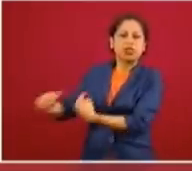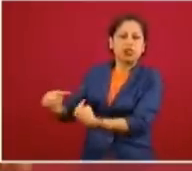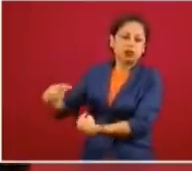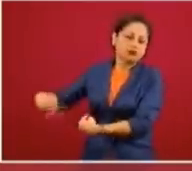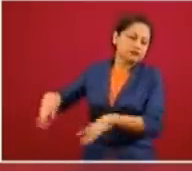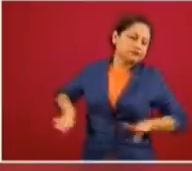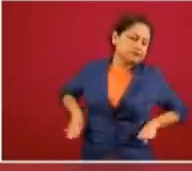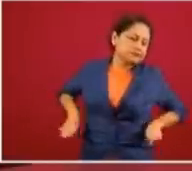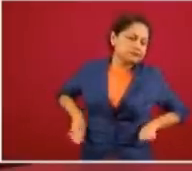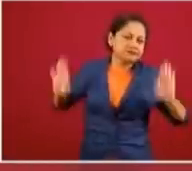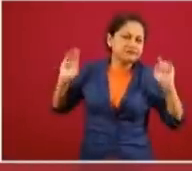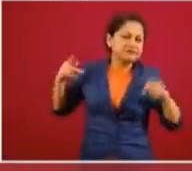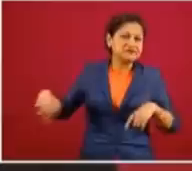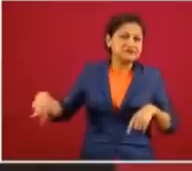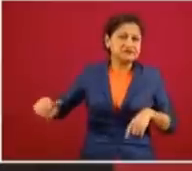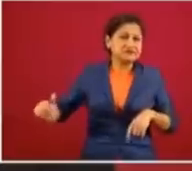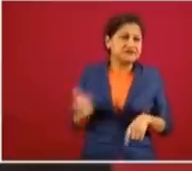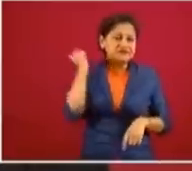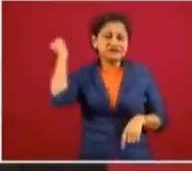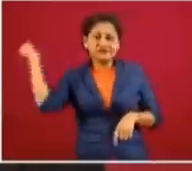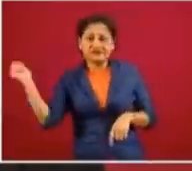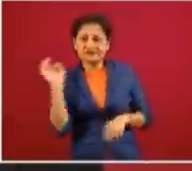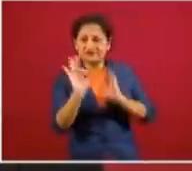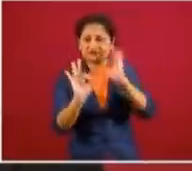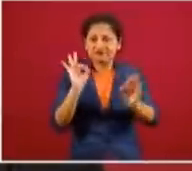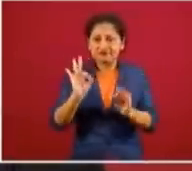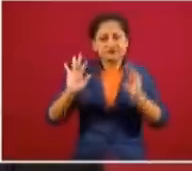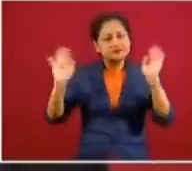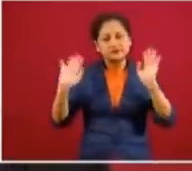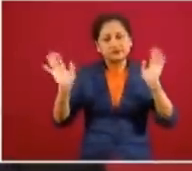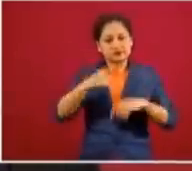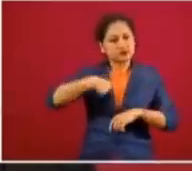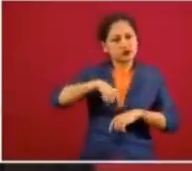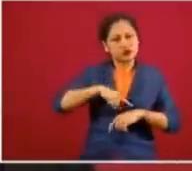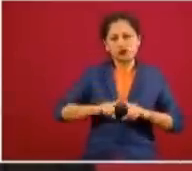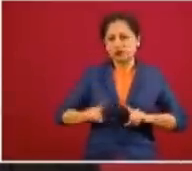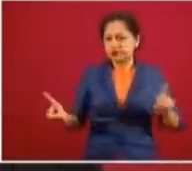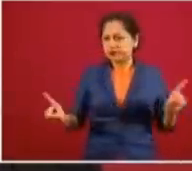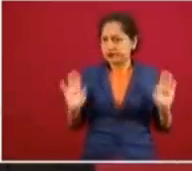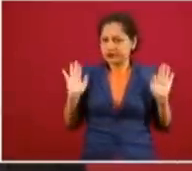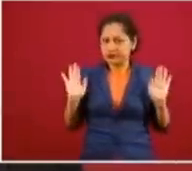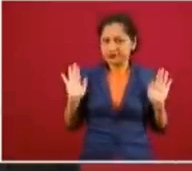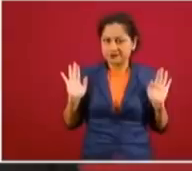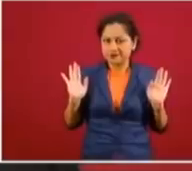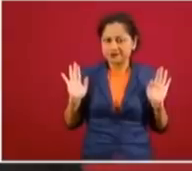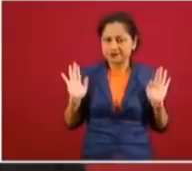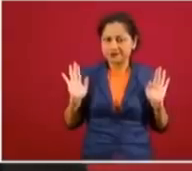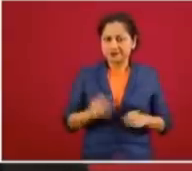que aprovechan esta circunstancia para estar